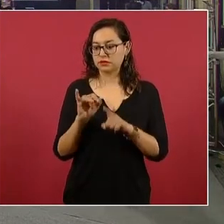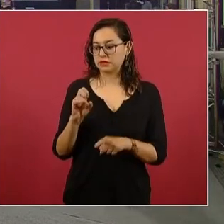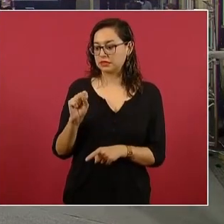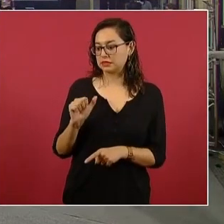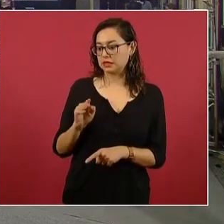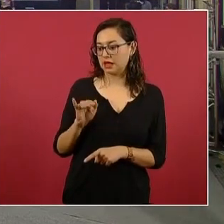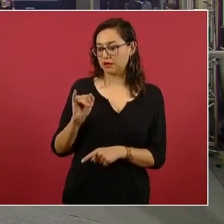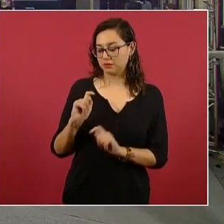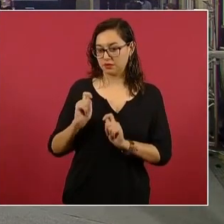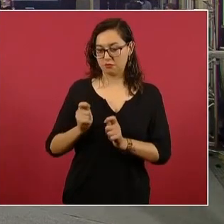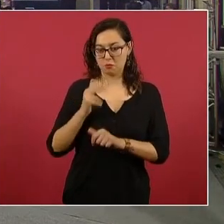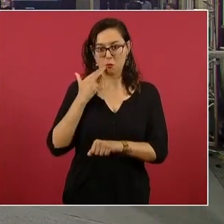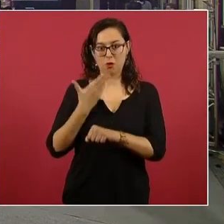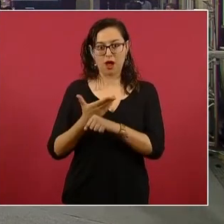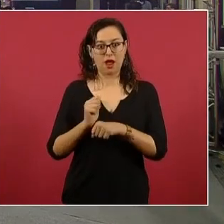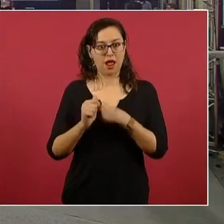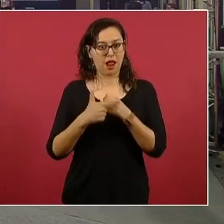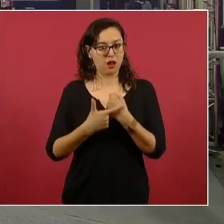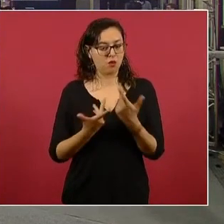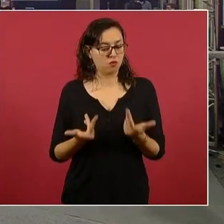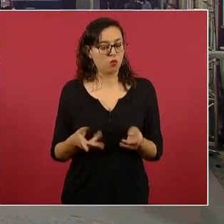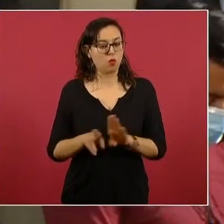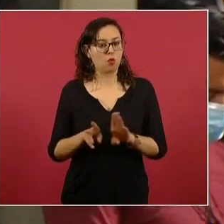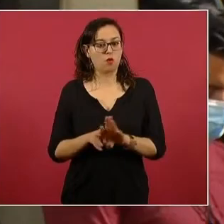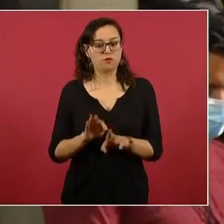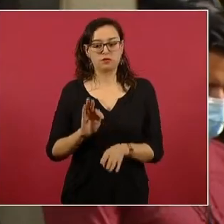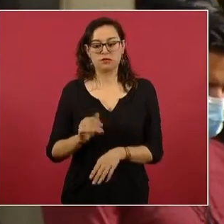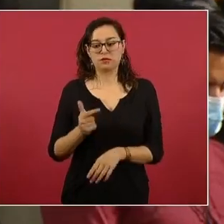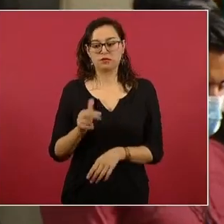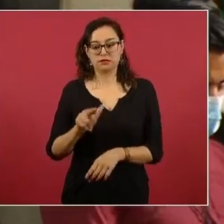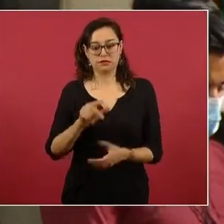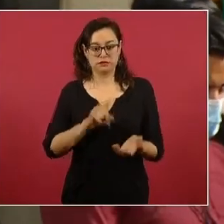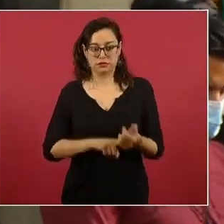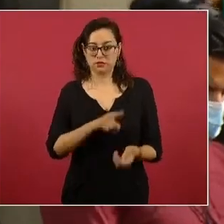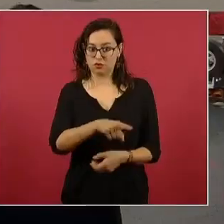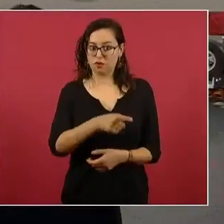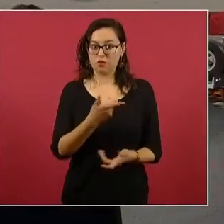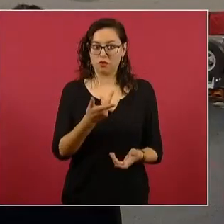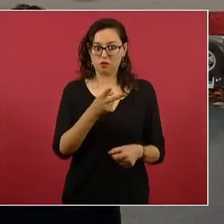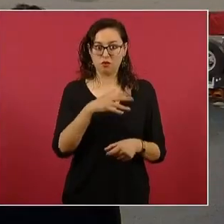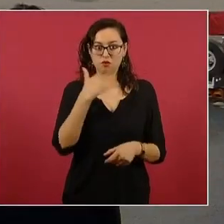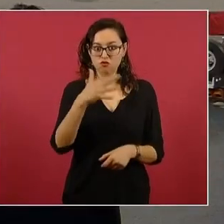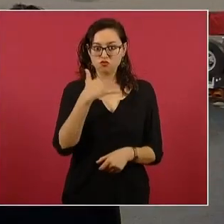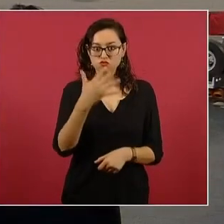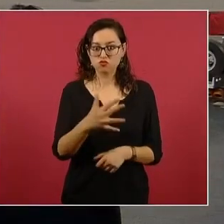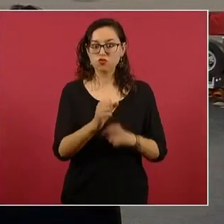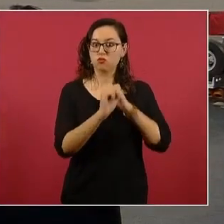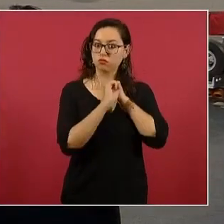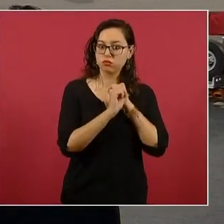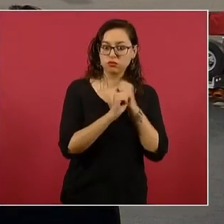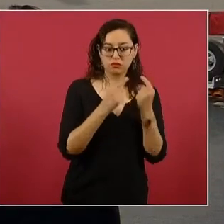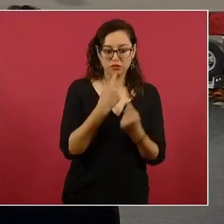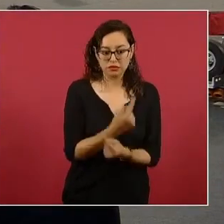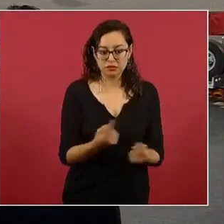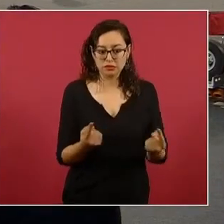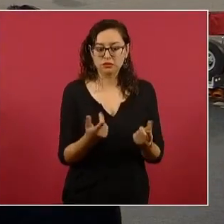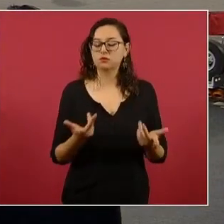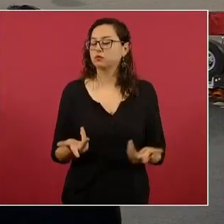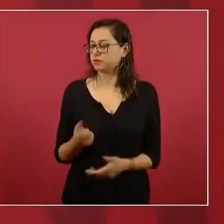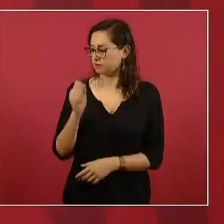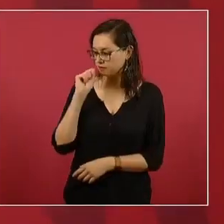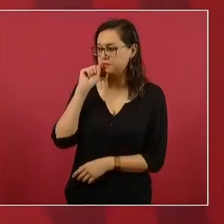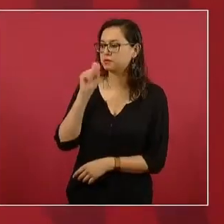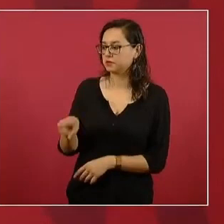robado, y si la Fiscalía General de la República va a checar esto por corrupción y trata de menores. Nos dejas el informe, es lo